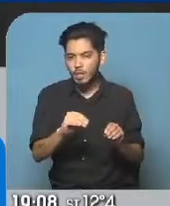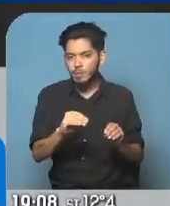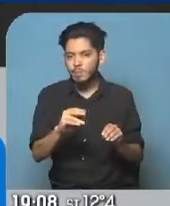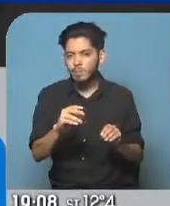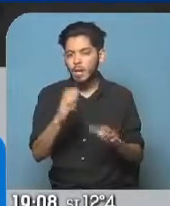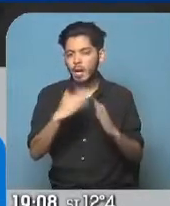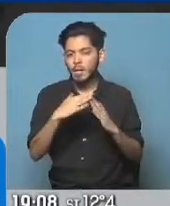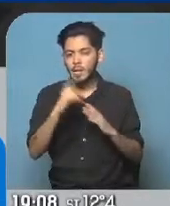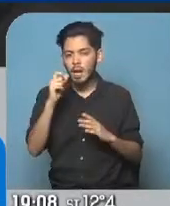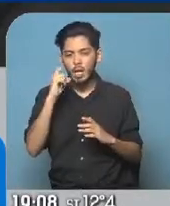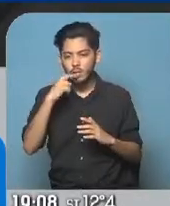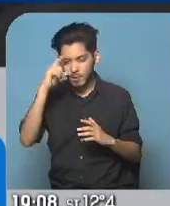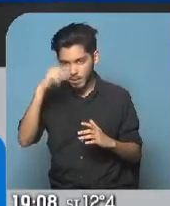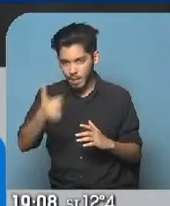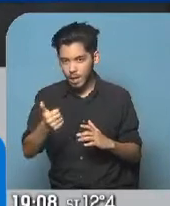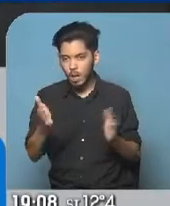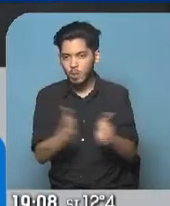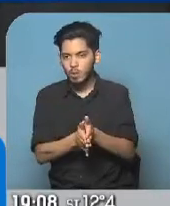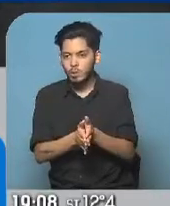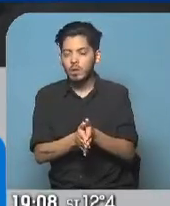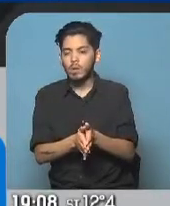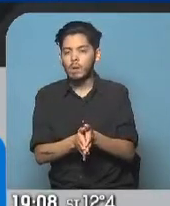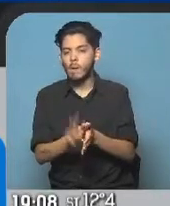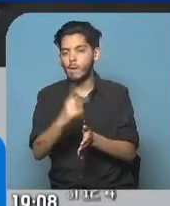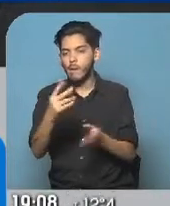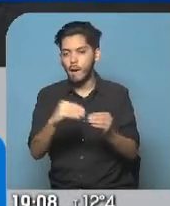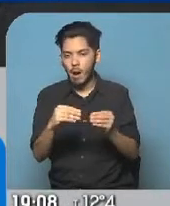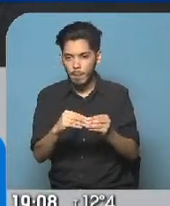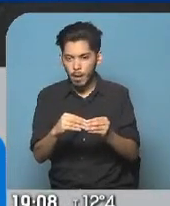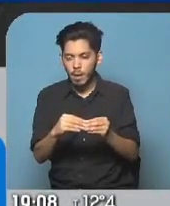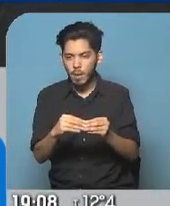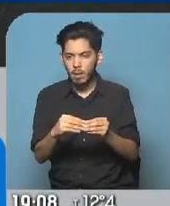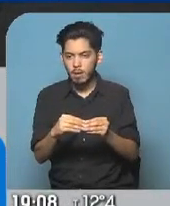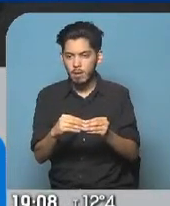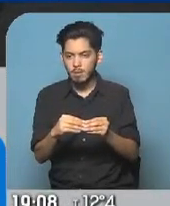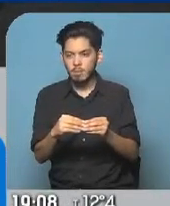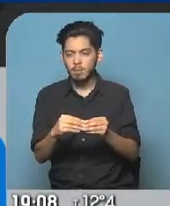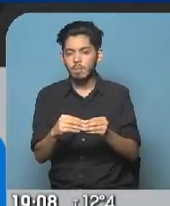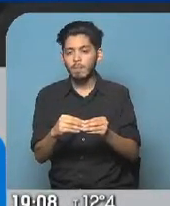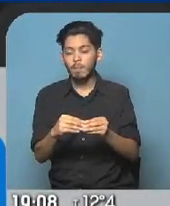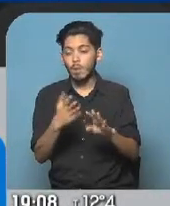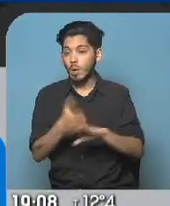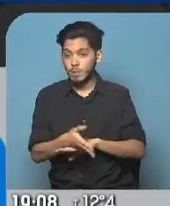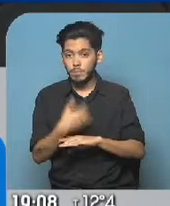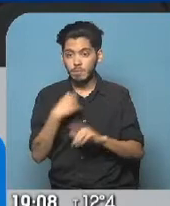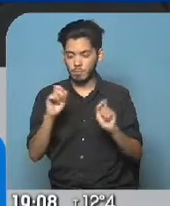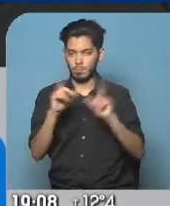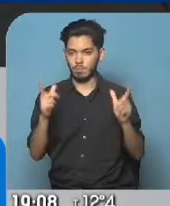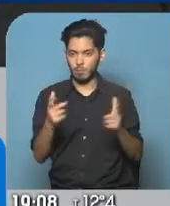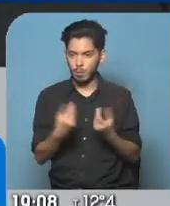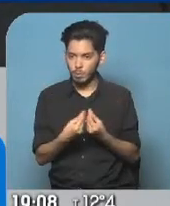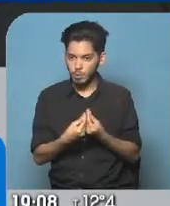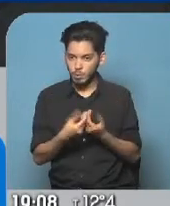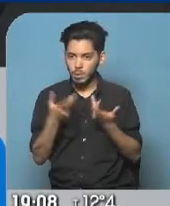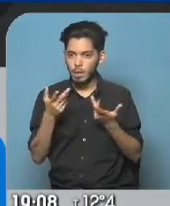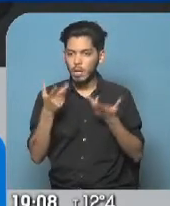daniel lagóstena junto con dos amigas y cuando entramos me sorprendió muchísimo porque le